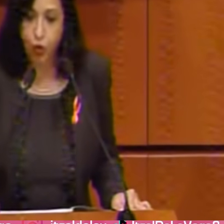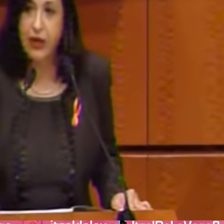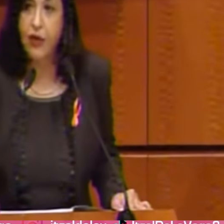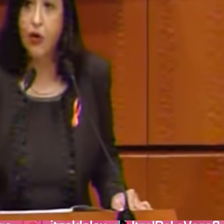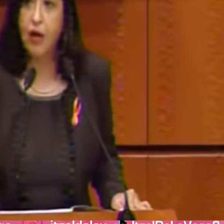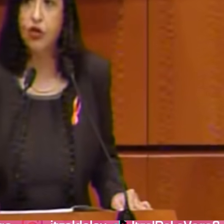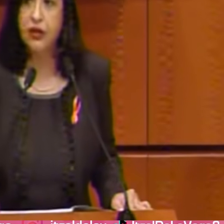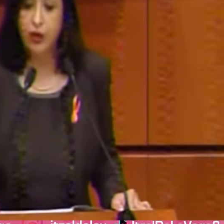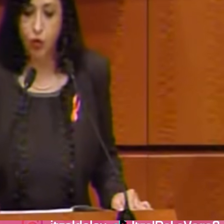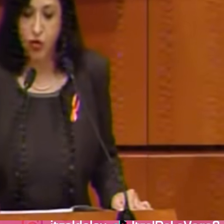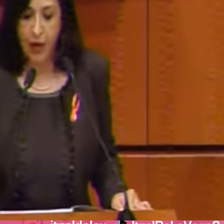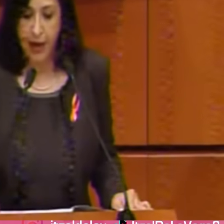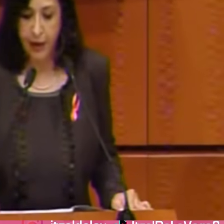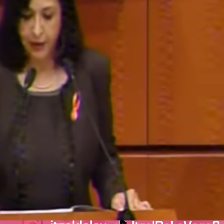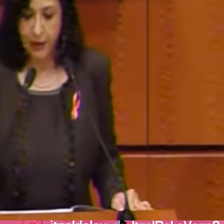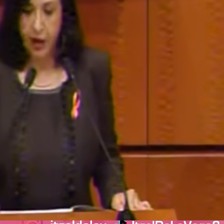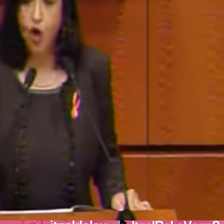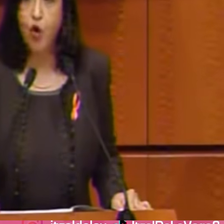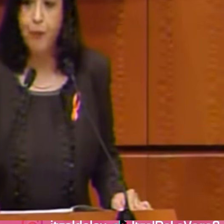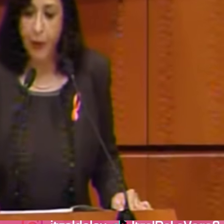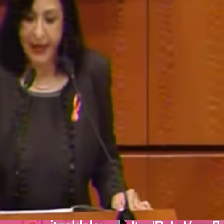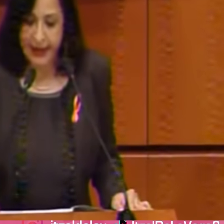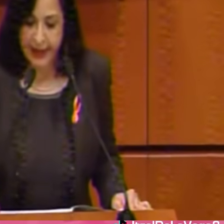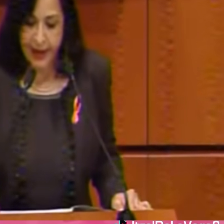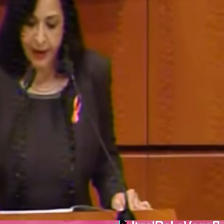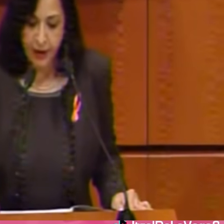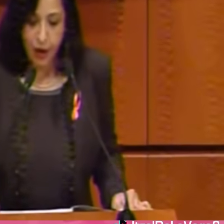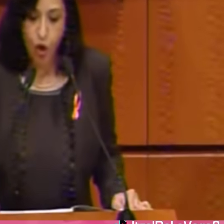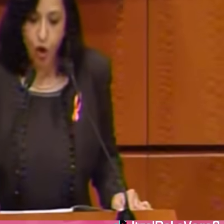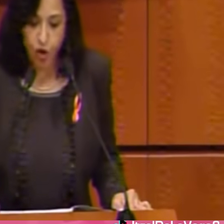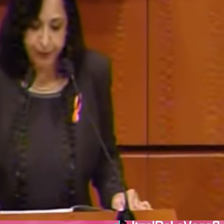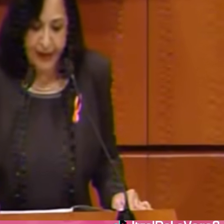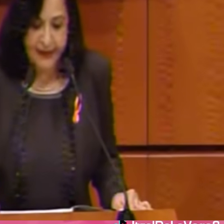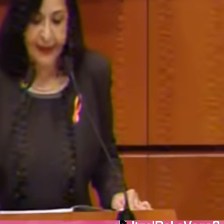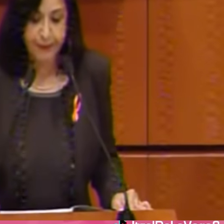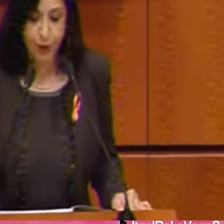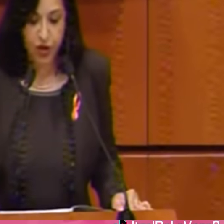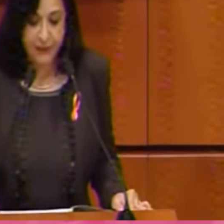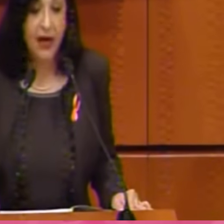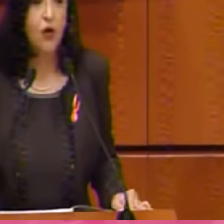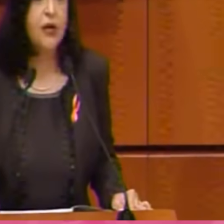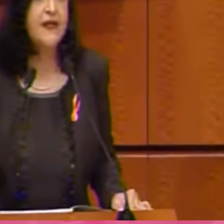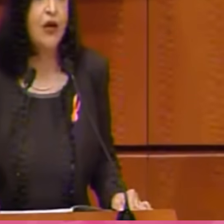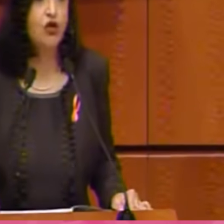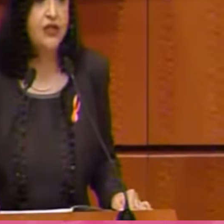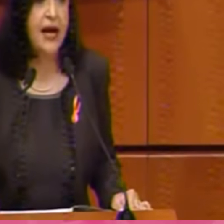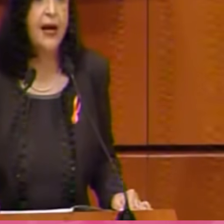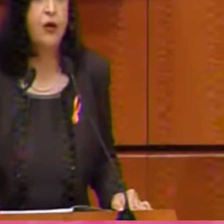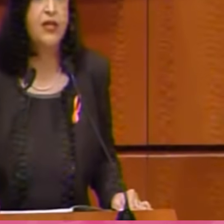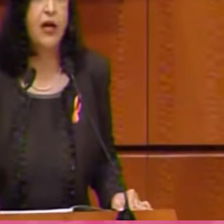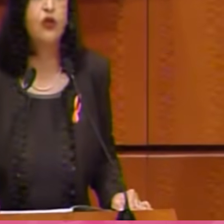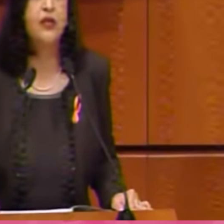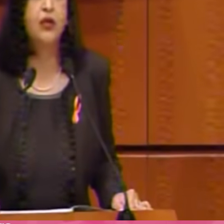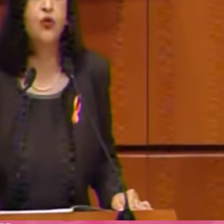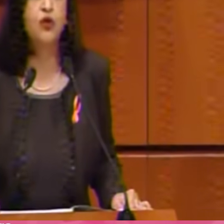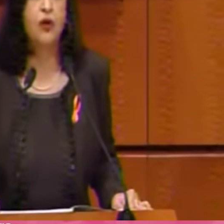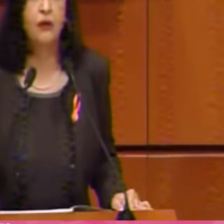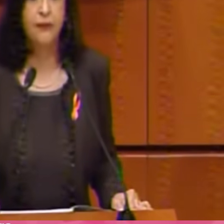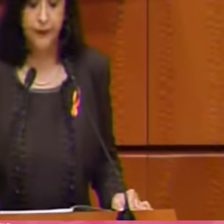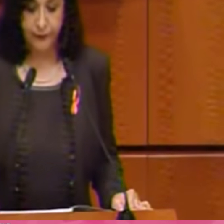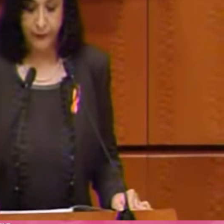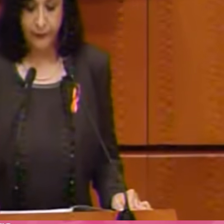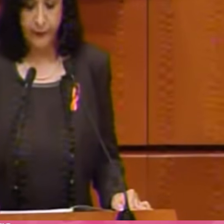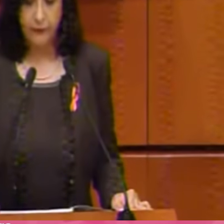de juzgadora constitucional, comprometida con los principios y valores que consagra nuestra